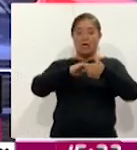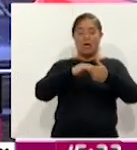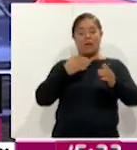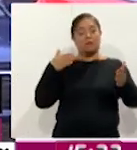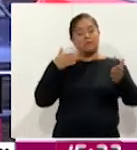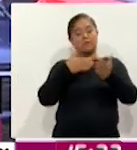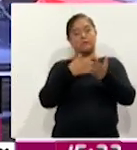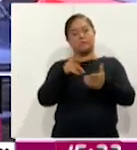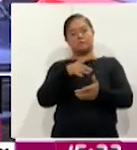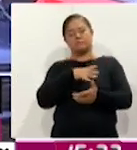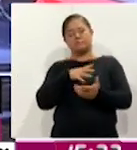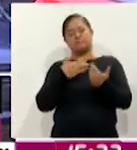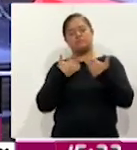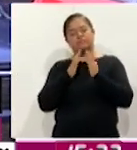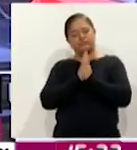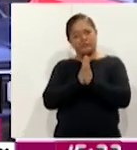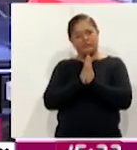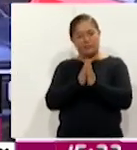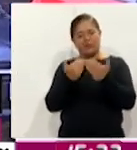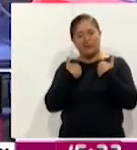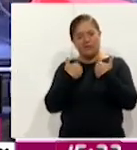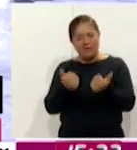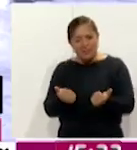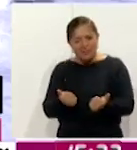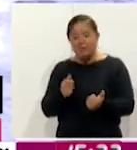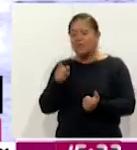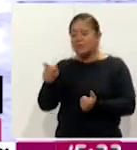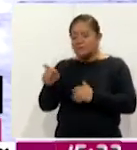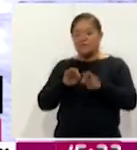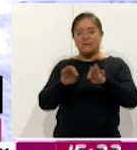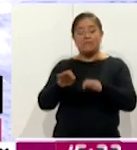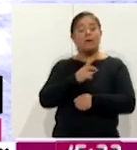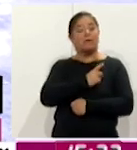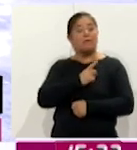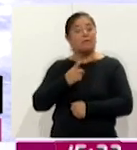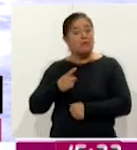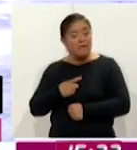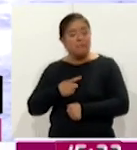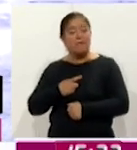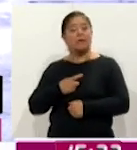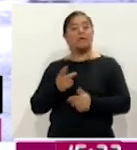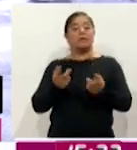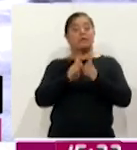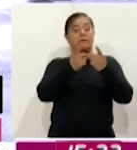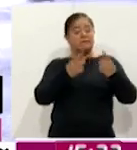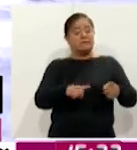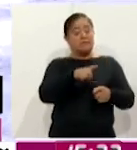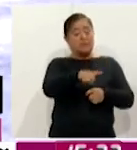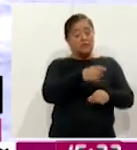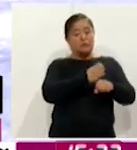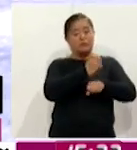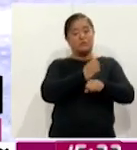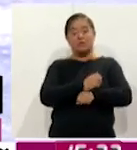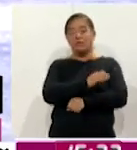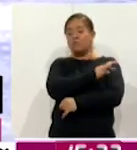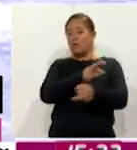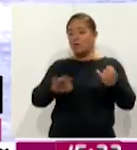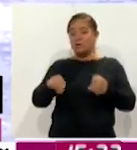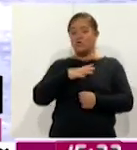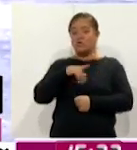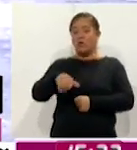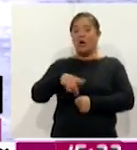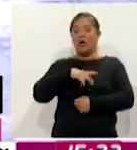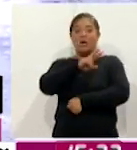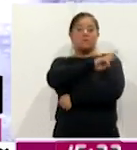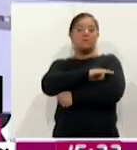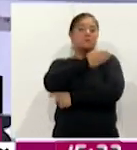que se pongan también de este lado y comprendan que es un trabajo que se tiene que hacer en pro y desarrollo del Estado al final del día. En tanto, el